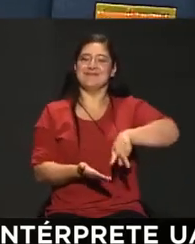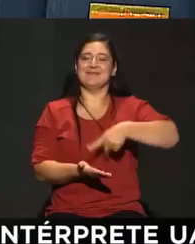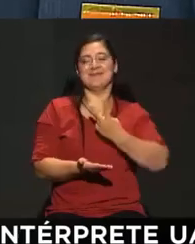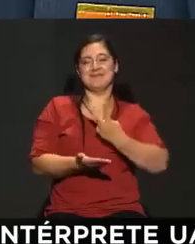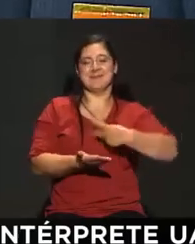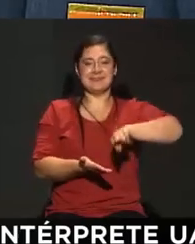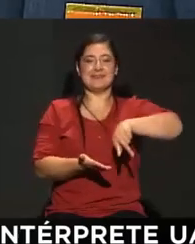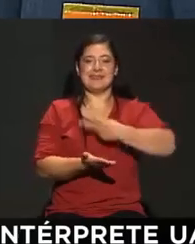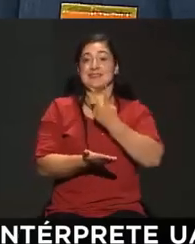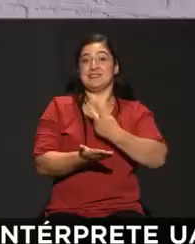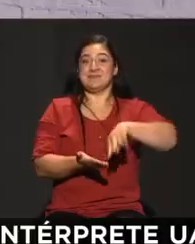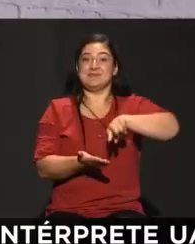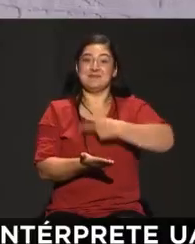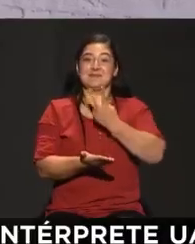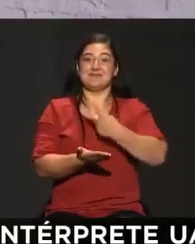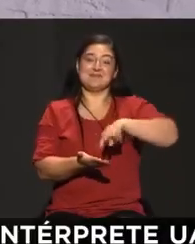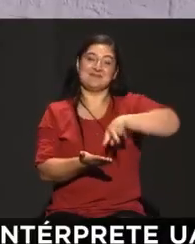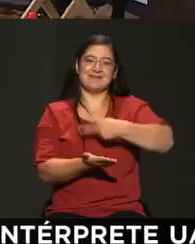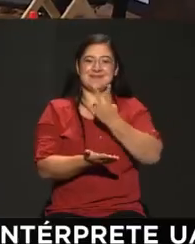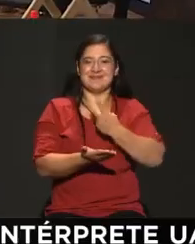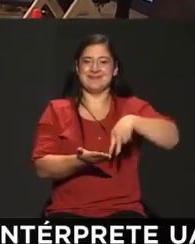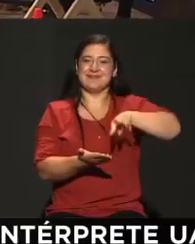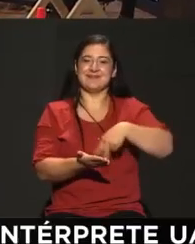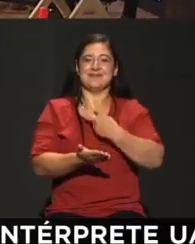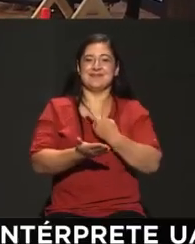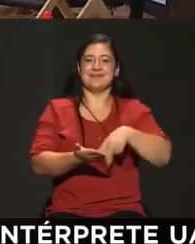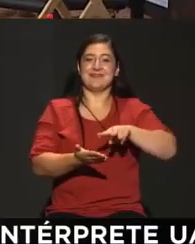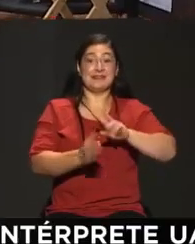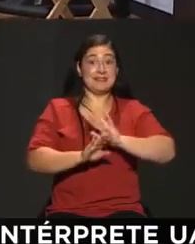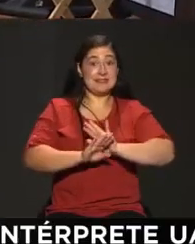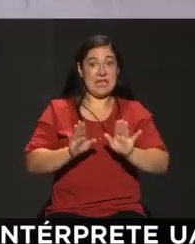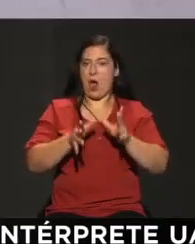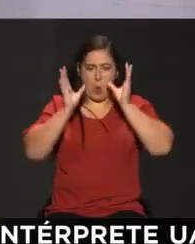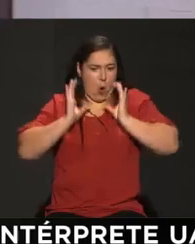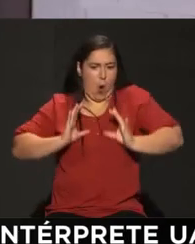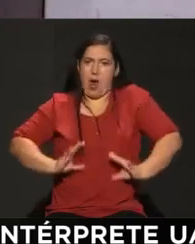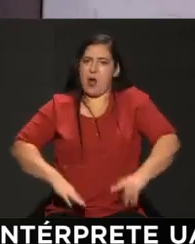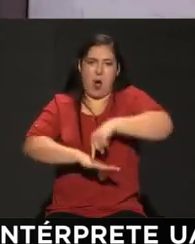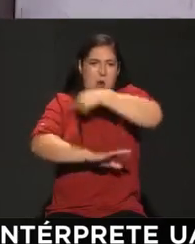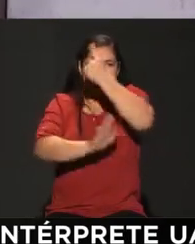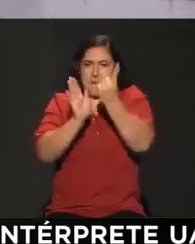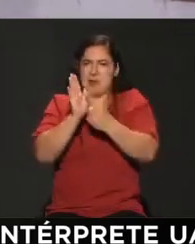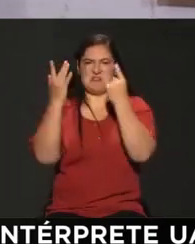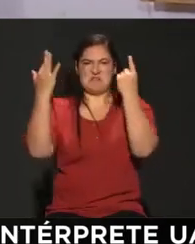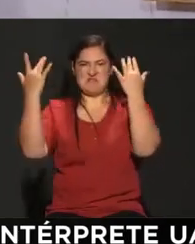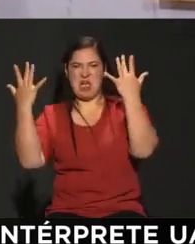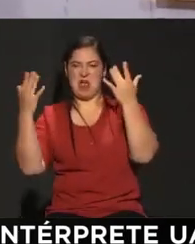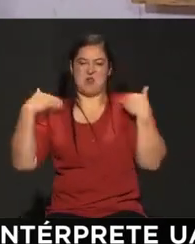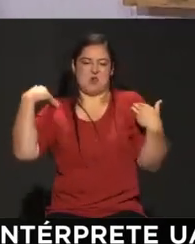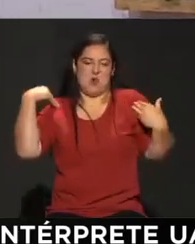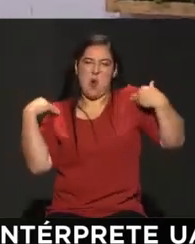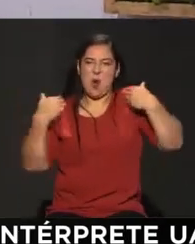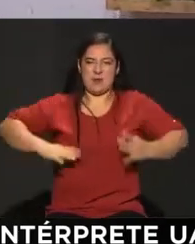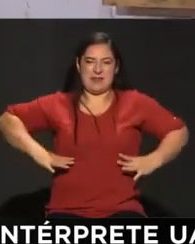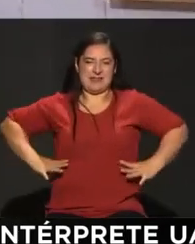moverlo. Para moverlo. Para moverlo. Todo el cuerpo, ya cabello, manos, ya.